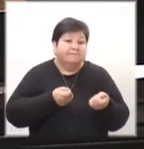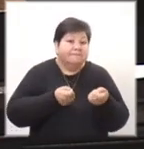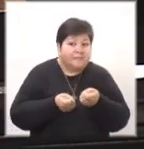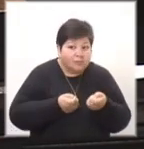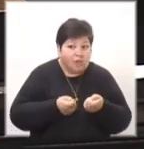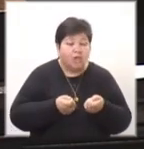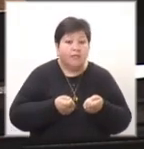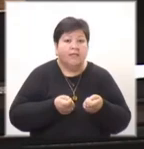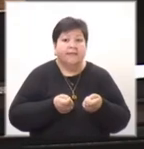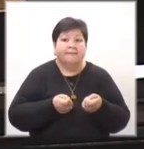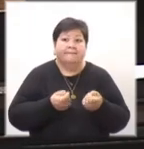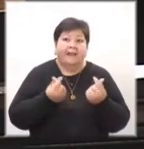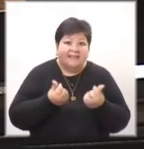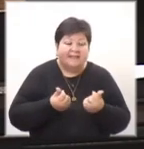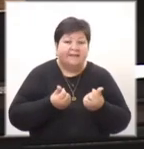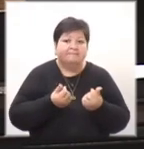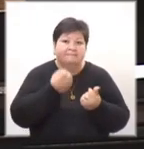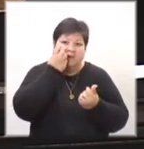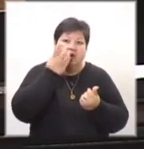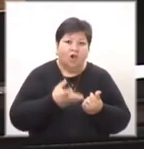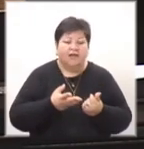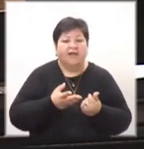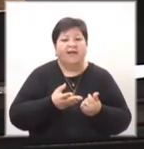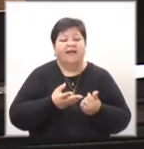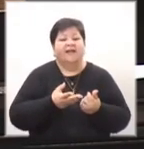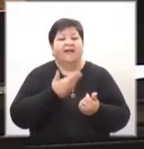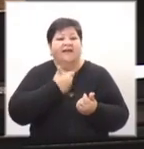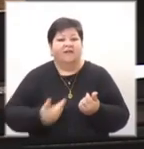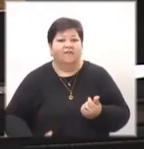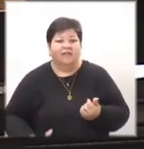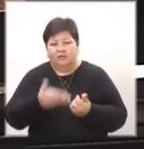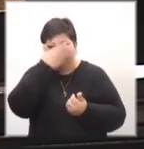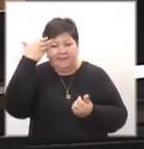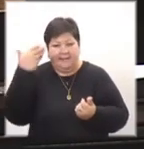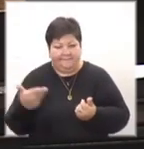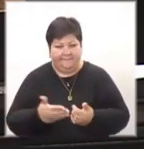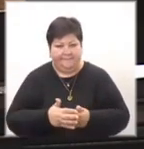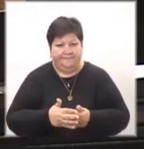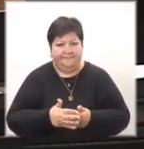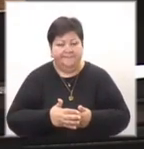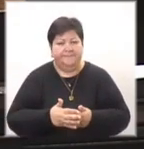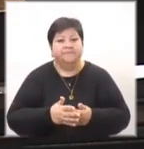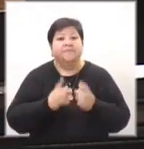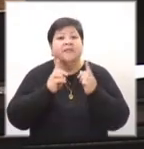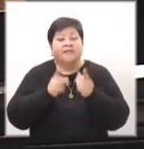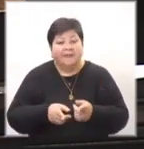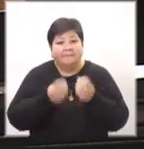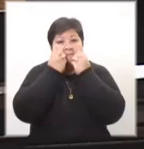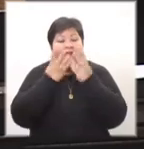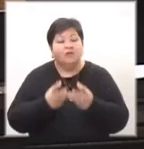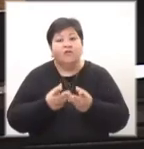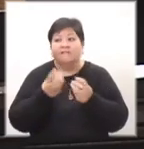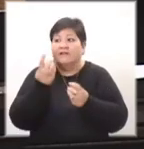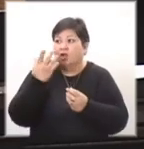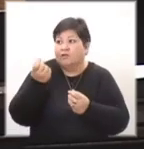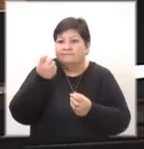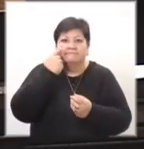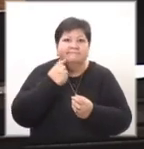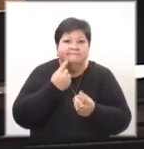términos reales durante las administraciones de gobierno frente amplista. Además de mejorar el valor de más